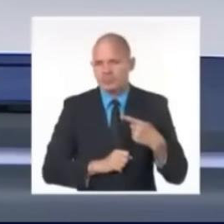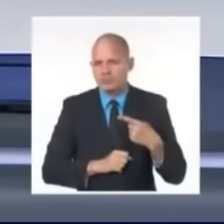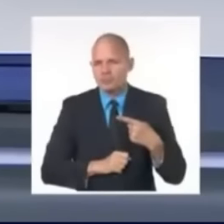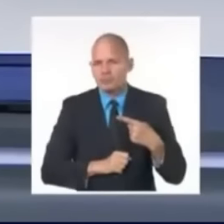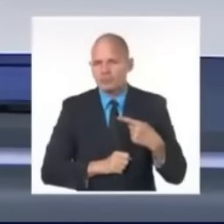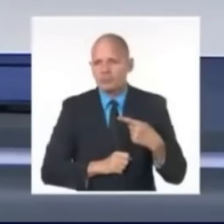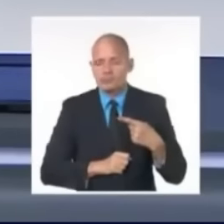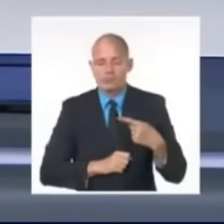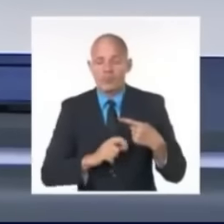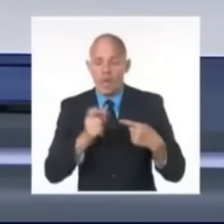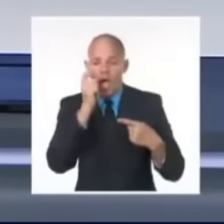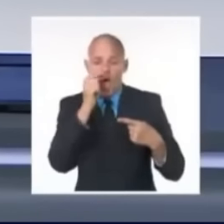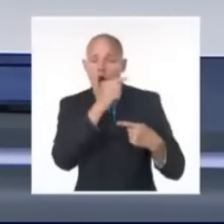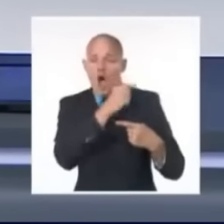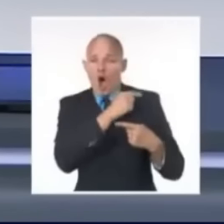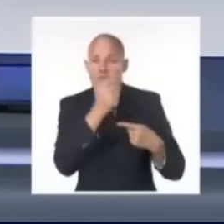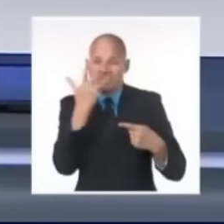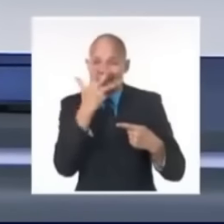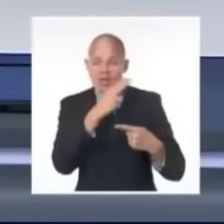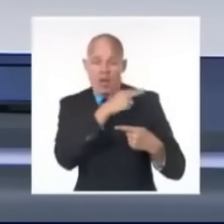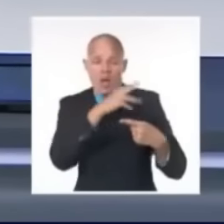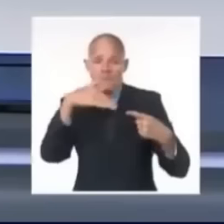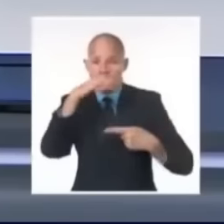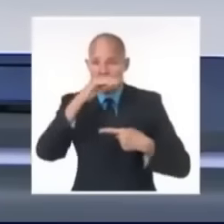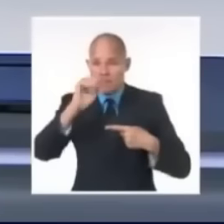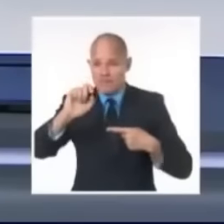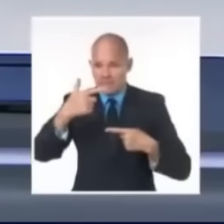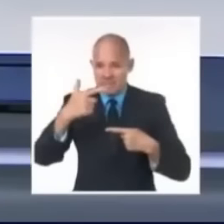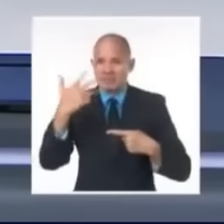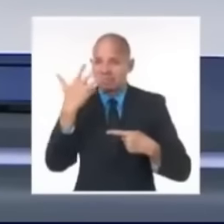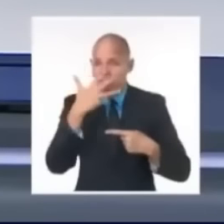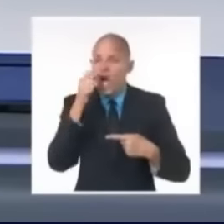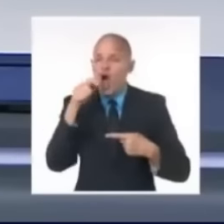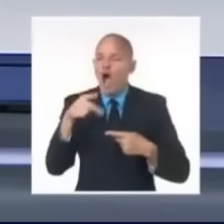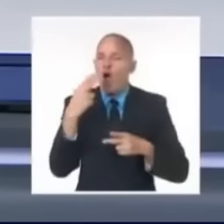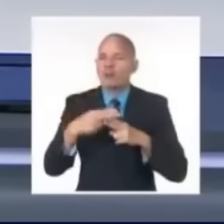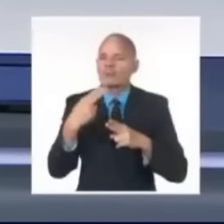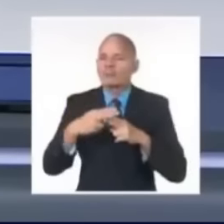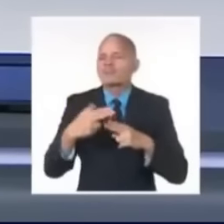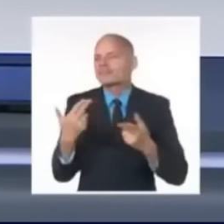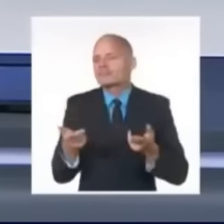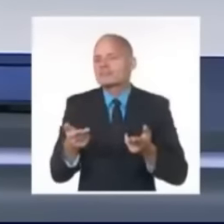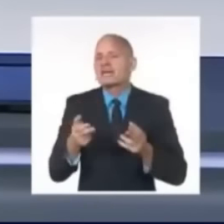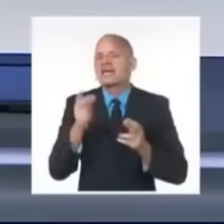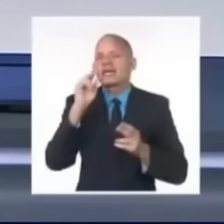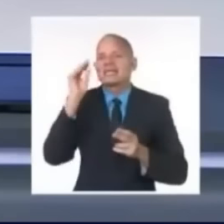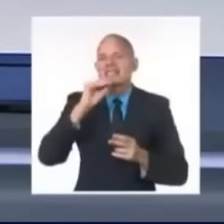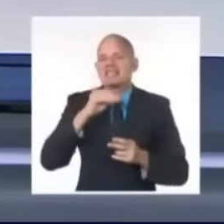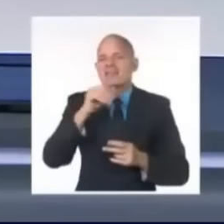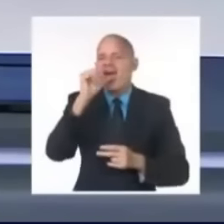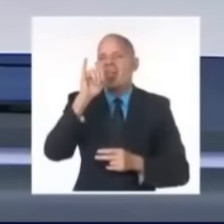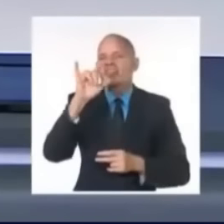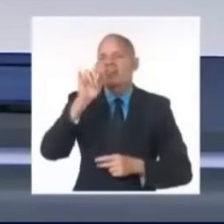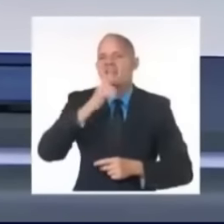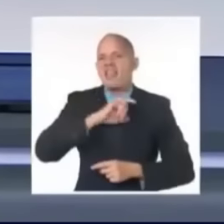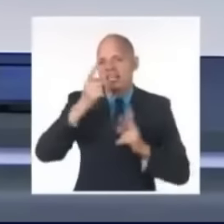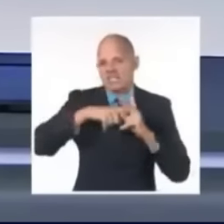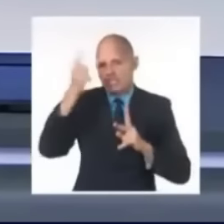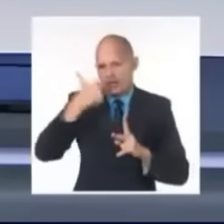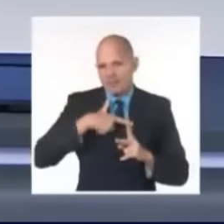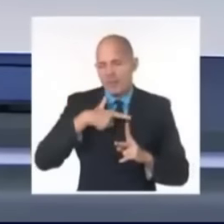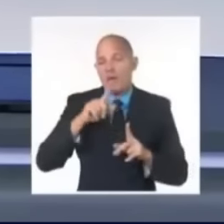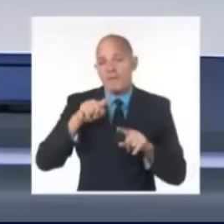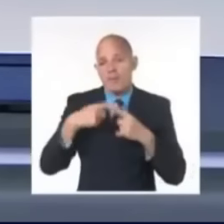del cargo de viceprimer ministro al compañero Jorge Luis Perdomo Dileya, quien incurrió en errores en el desempeño de